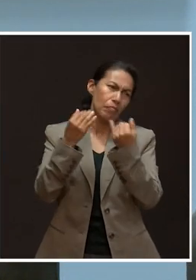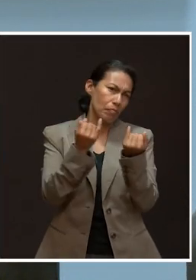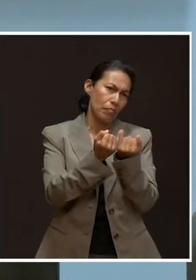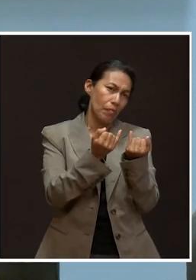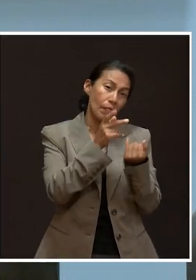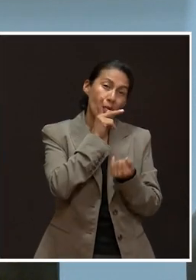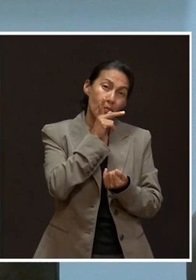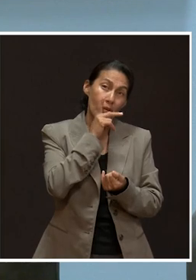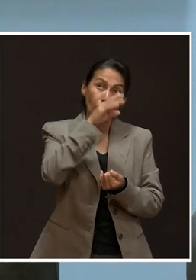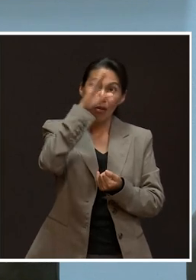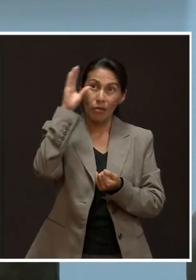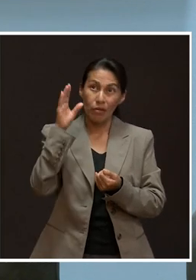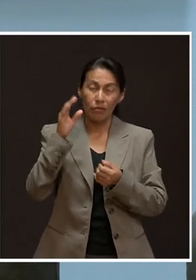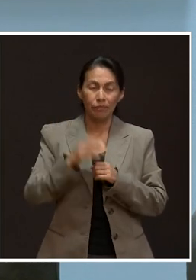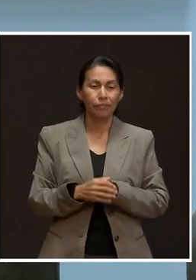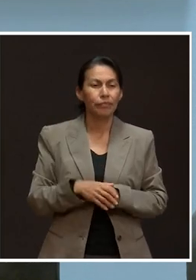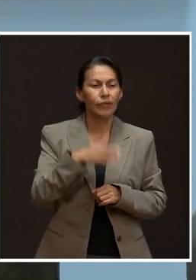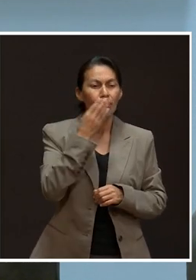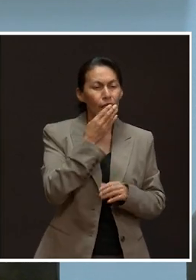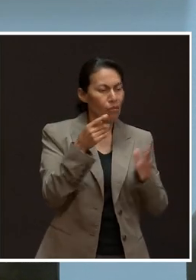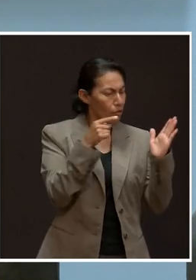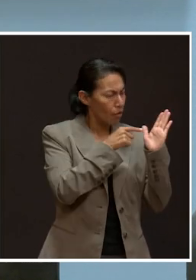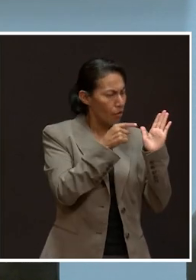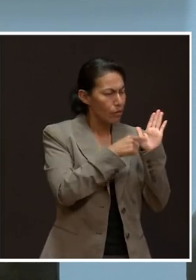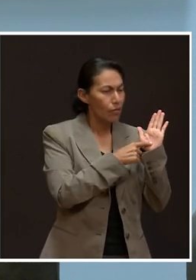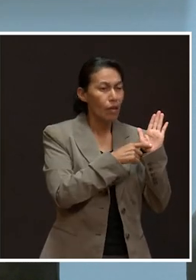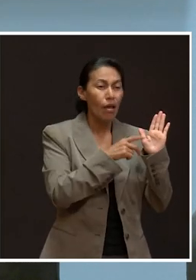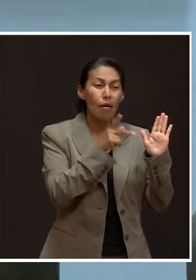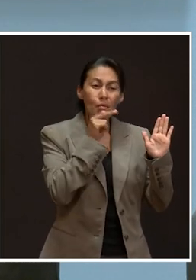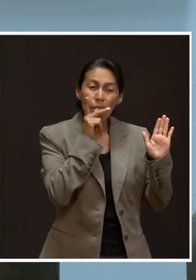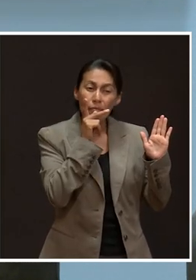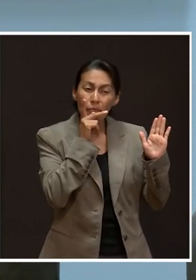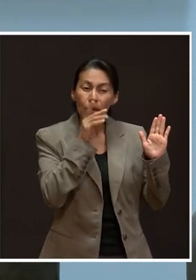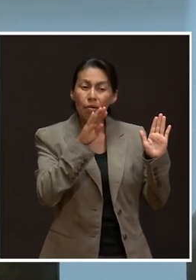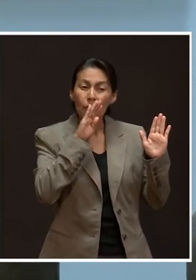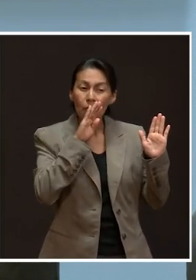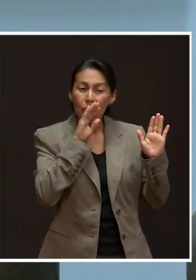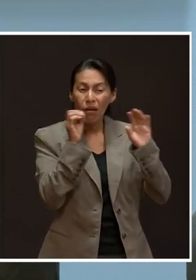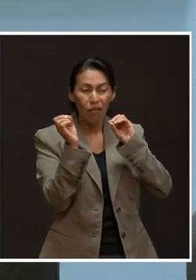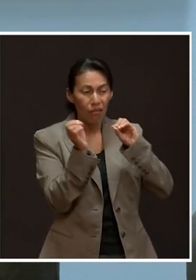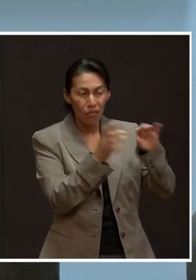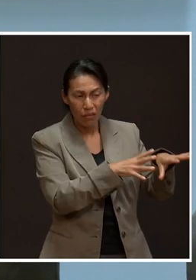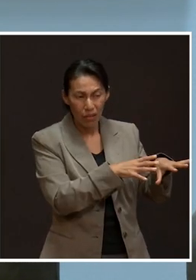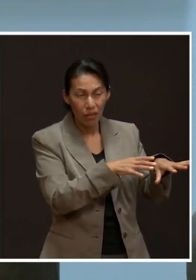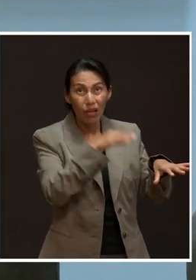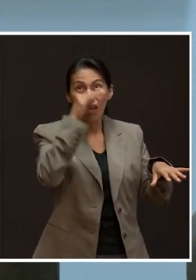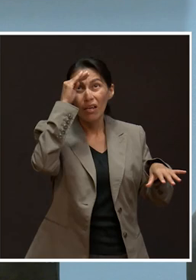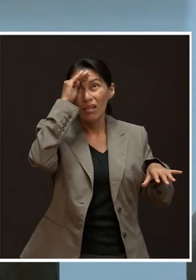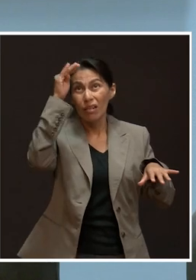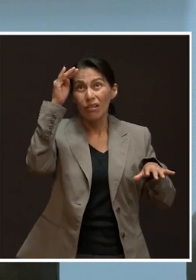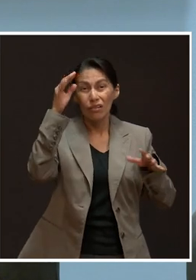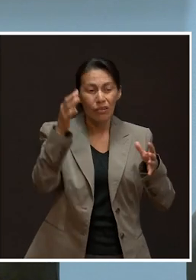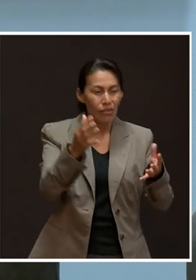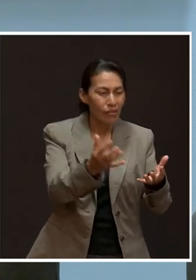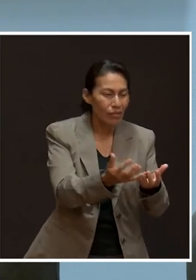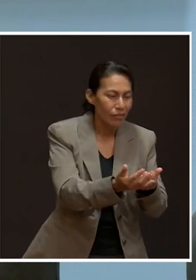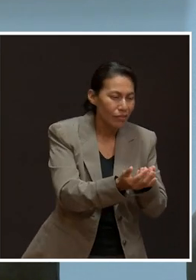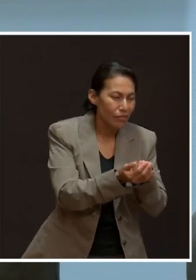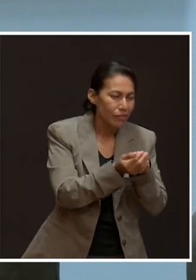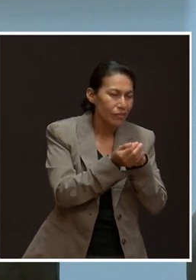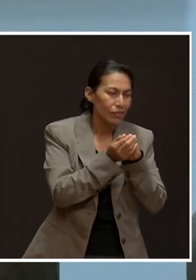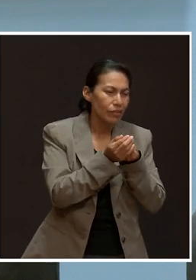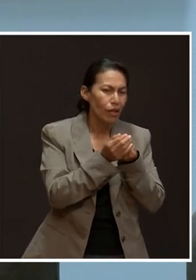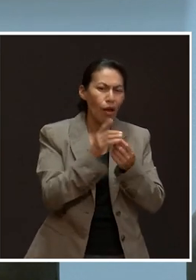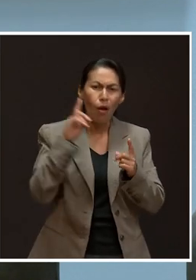Porque la Biblia dice, aunque tu padre y tu madre te dejaran, con todo el Señor te recogerá. Contigo estaré en la